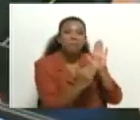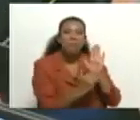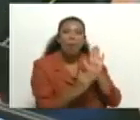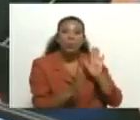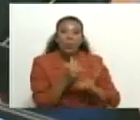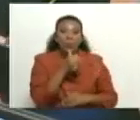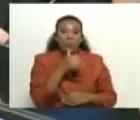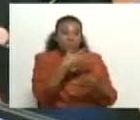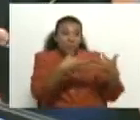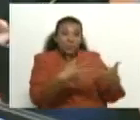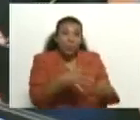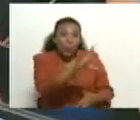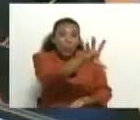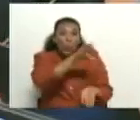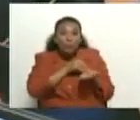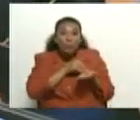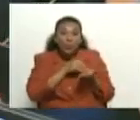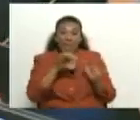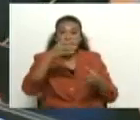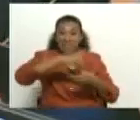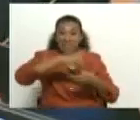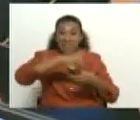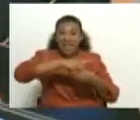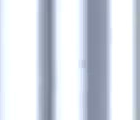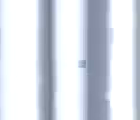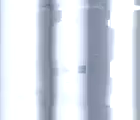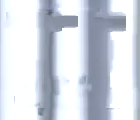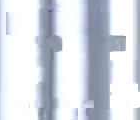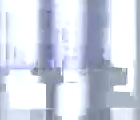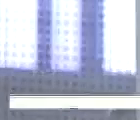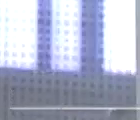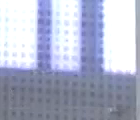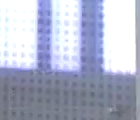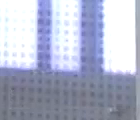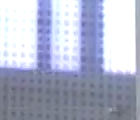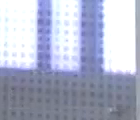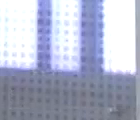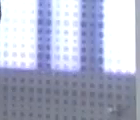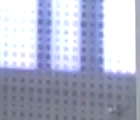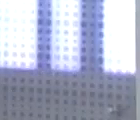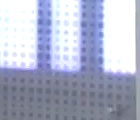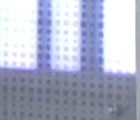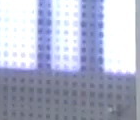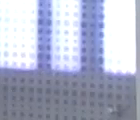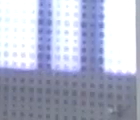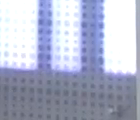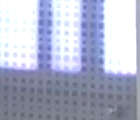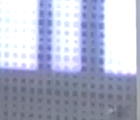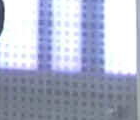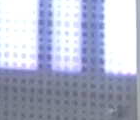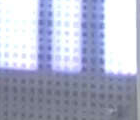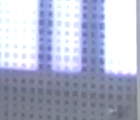esta es una información extraída con datos del Departamento. Esto está ocurriendo ahora mismo en el marco de la